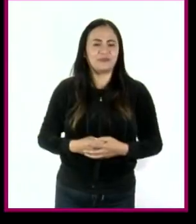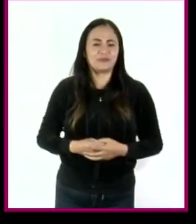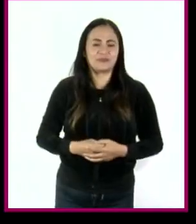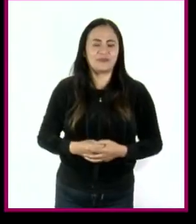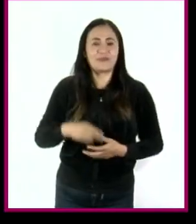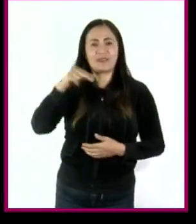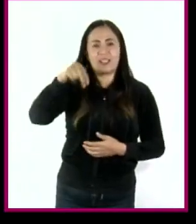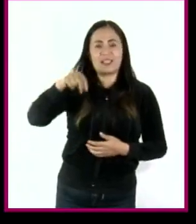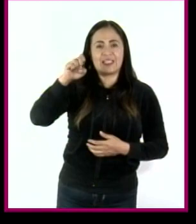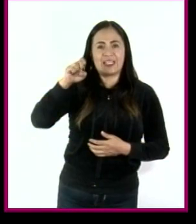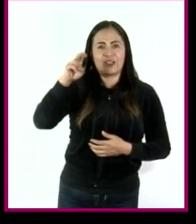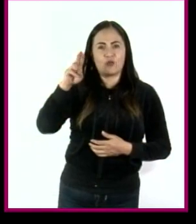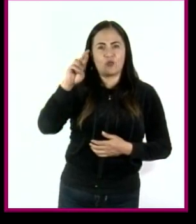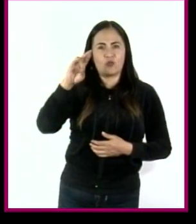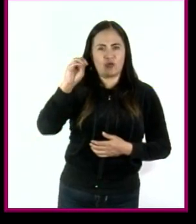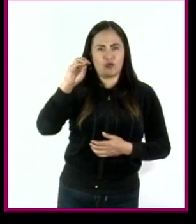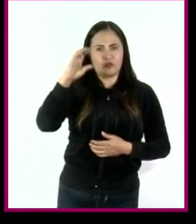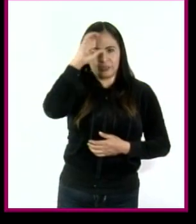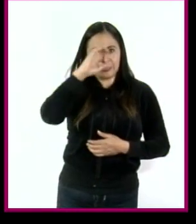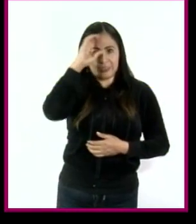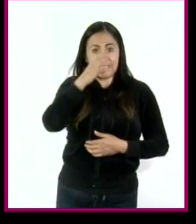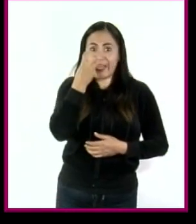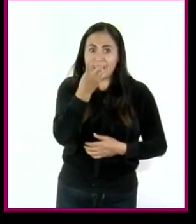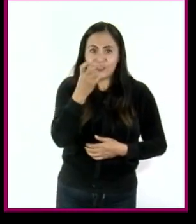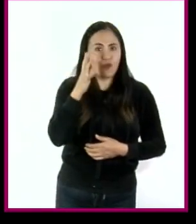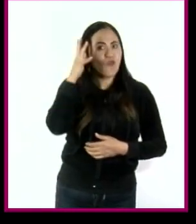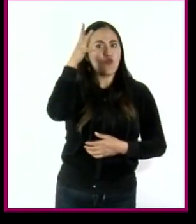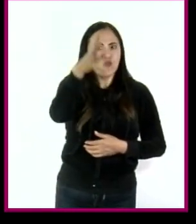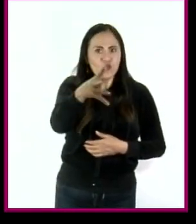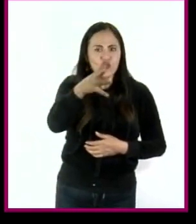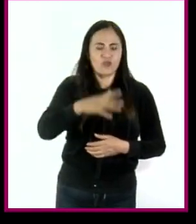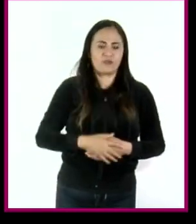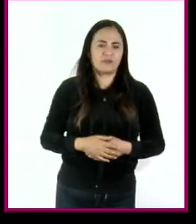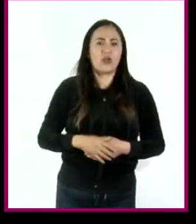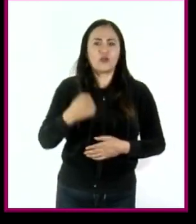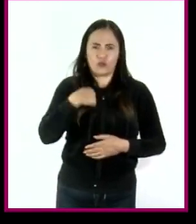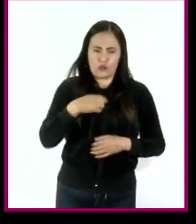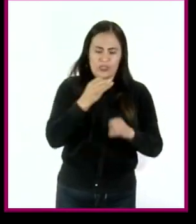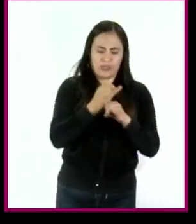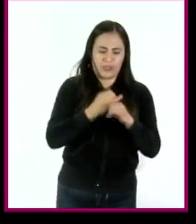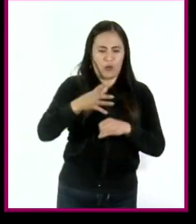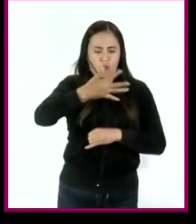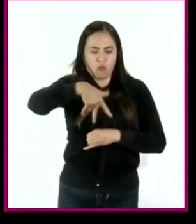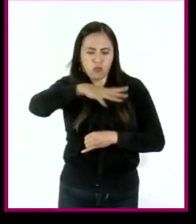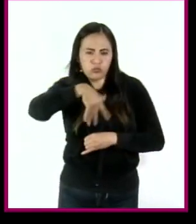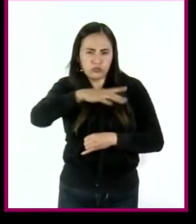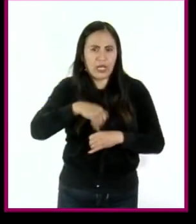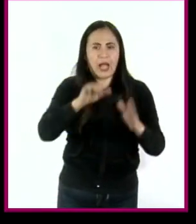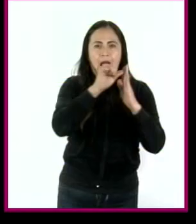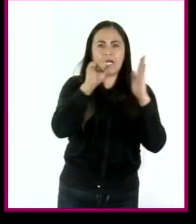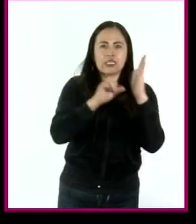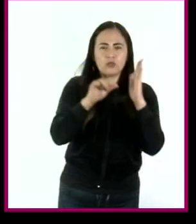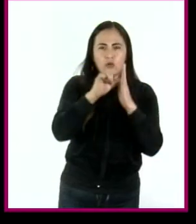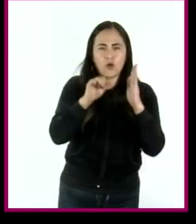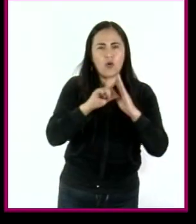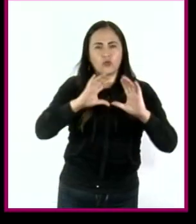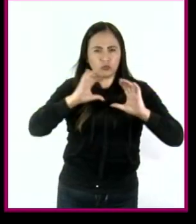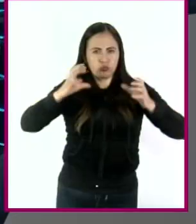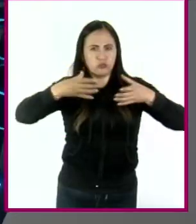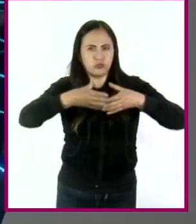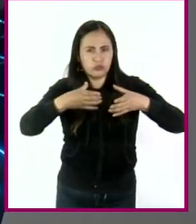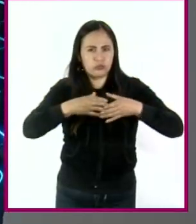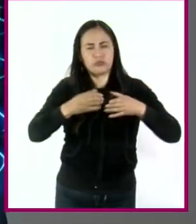La neurociencia, Memo, es el futuro. Fíjate, buscando en internet me encontré un artículo de la Sociedad de